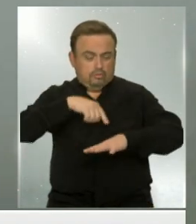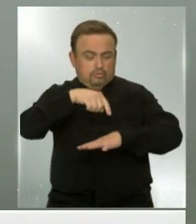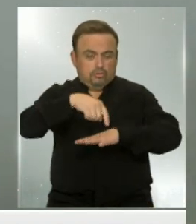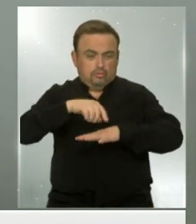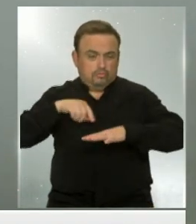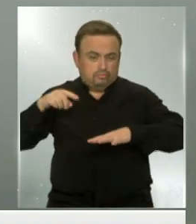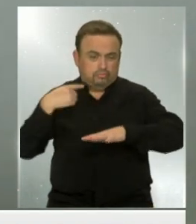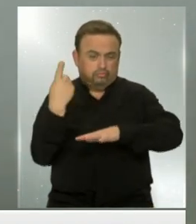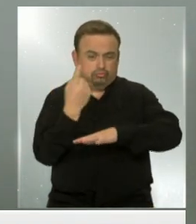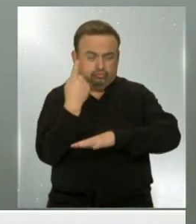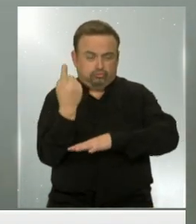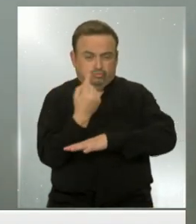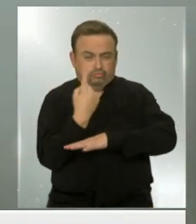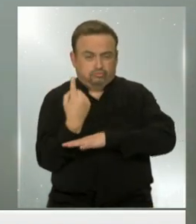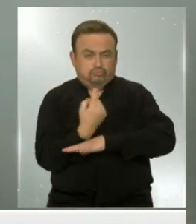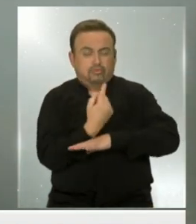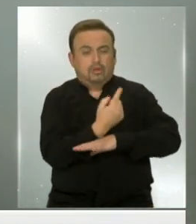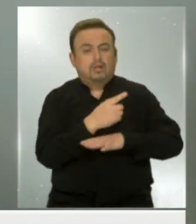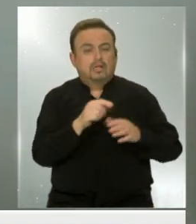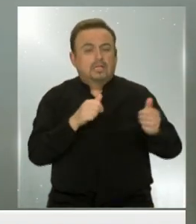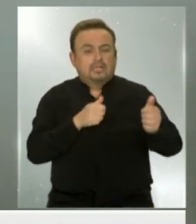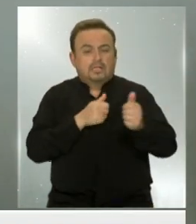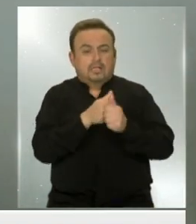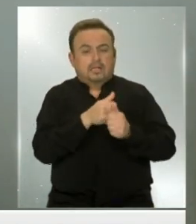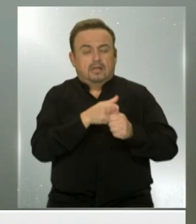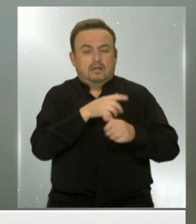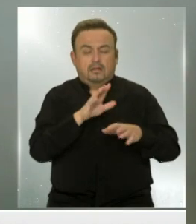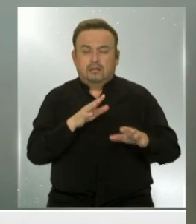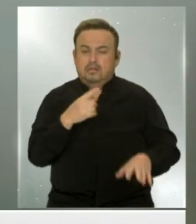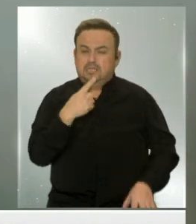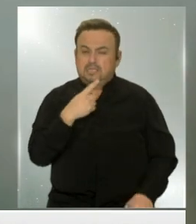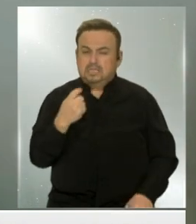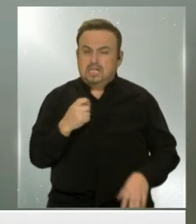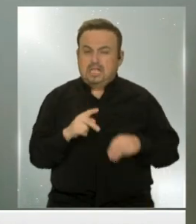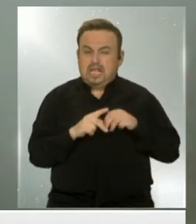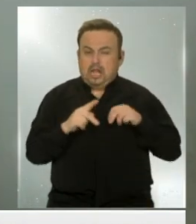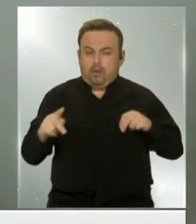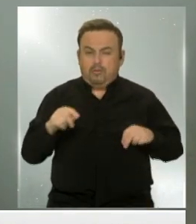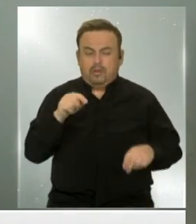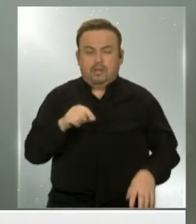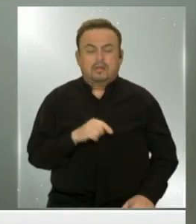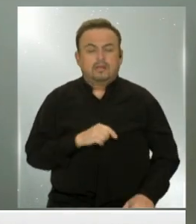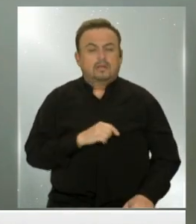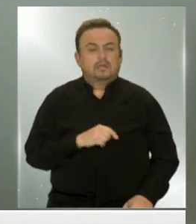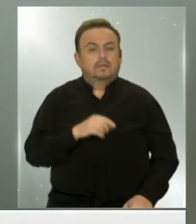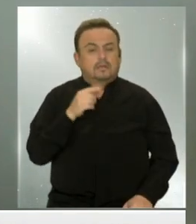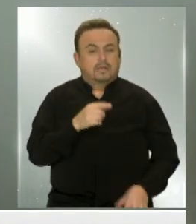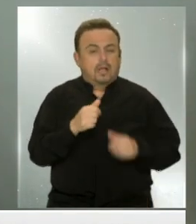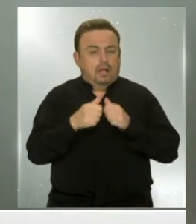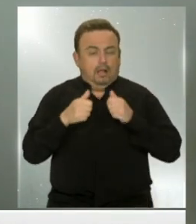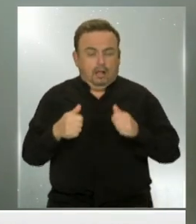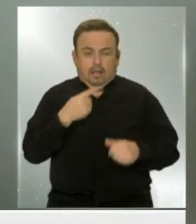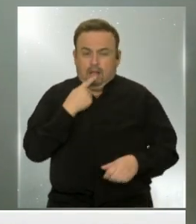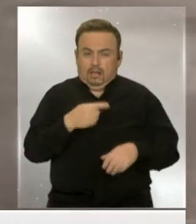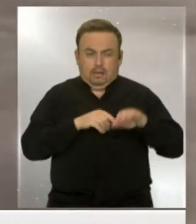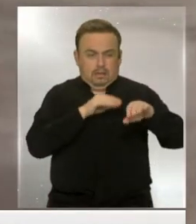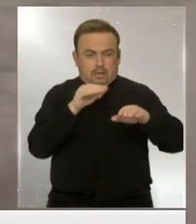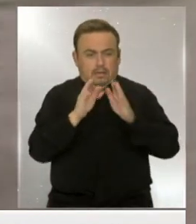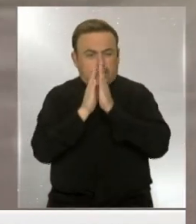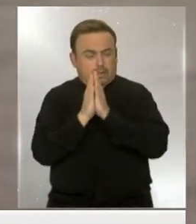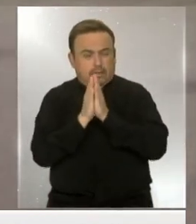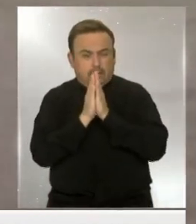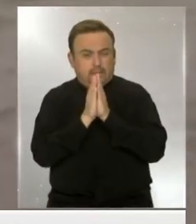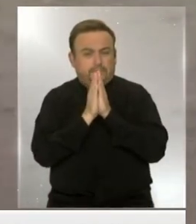espera que el vórtice de esta tormenta pase muy cerca del litoral, a unos 100 kilómetros de Cabo San Lucas. Las autoridades, sin embargo, han llamado a la